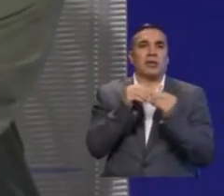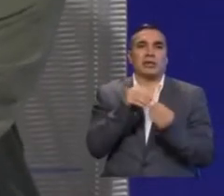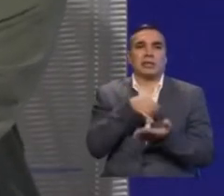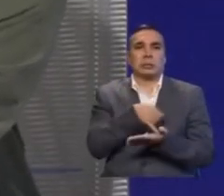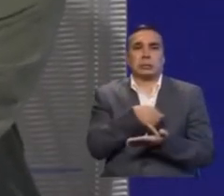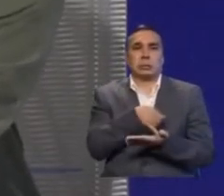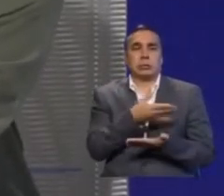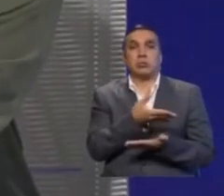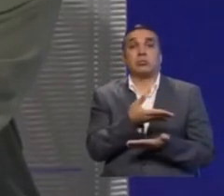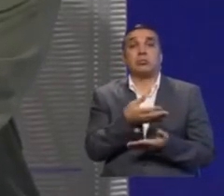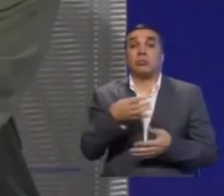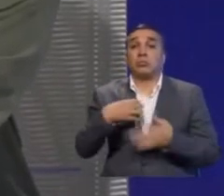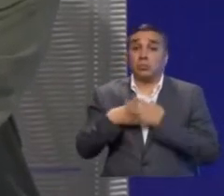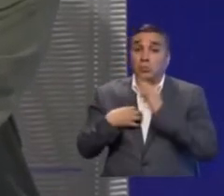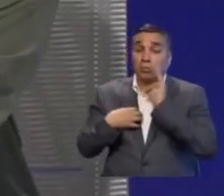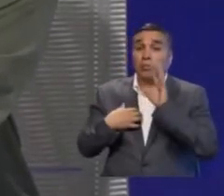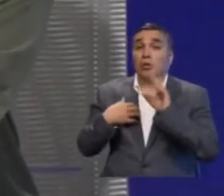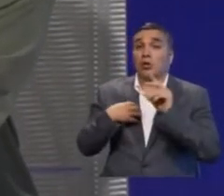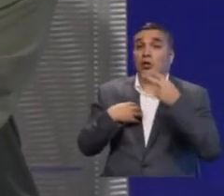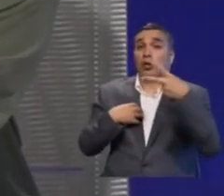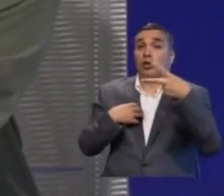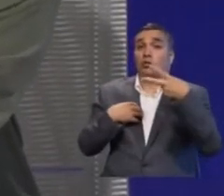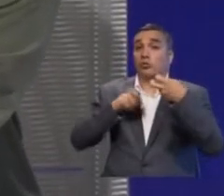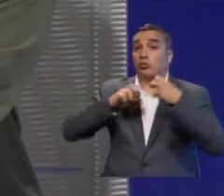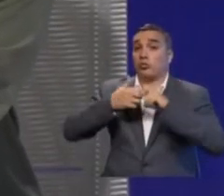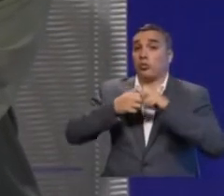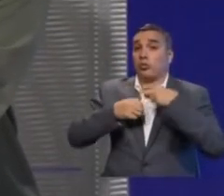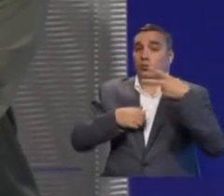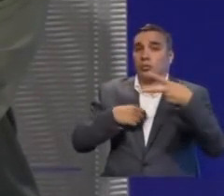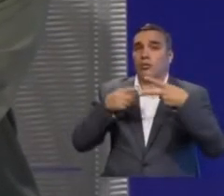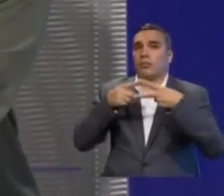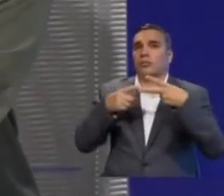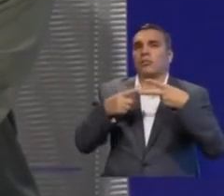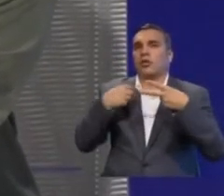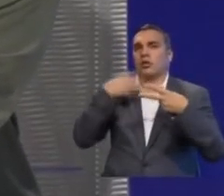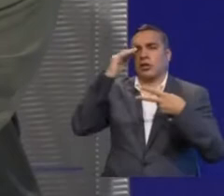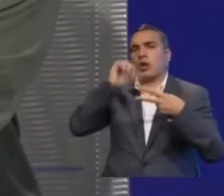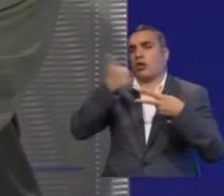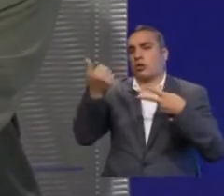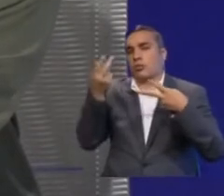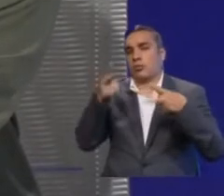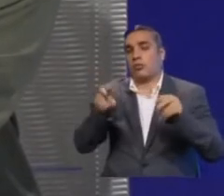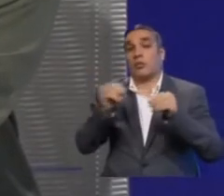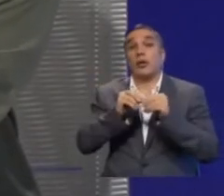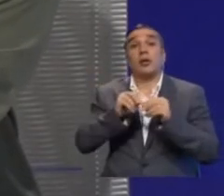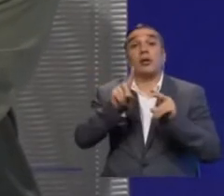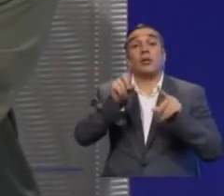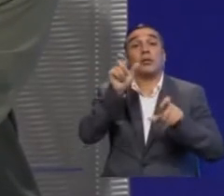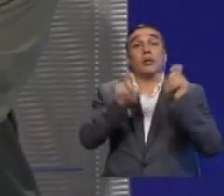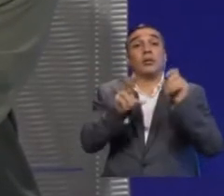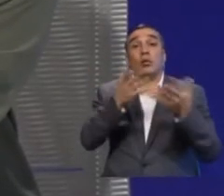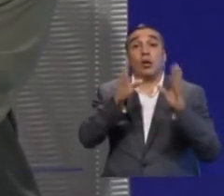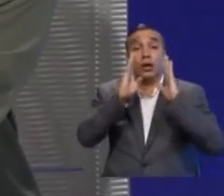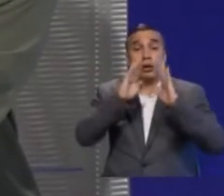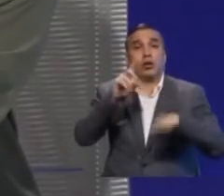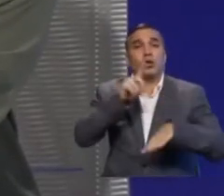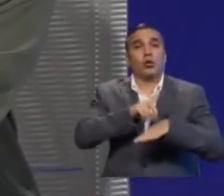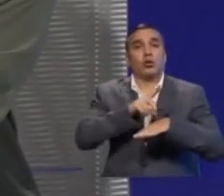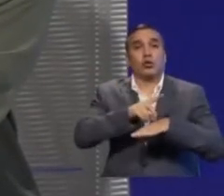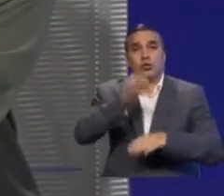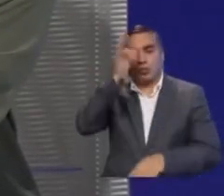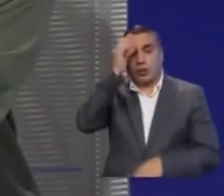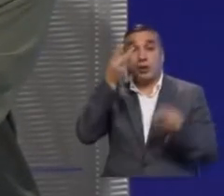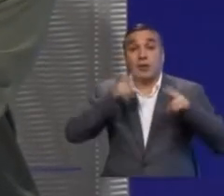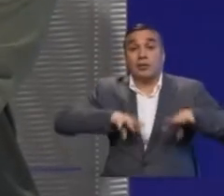ha puesto en evidencia dos problemas, entre otros, ¿no? Pero esta pregunta dice, la insuficiente capacidad de atención hospitalaria y la